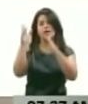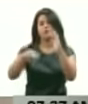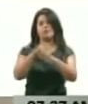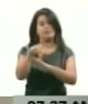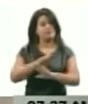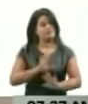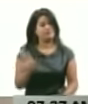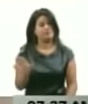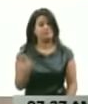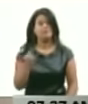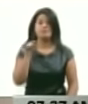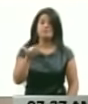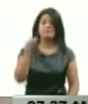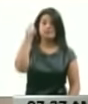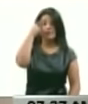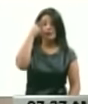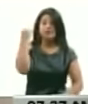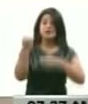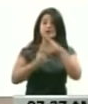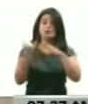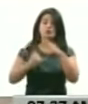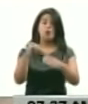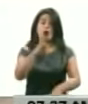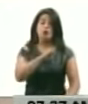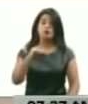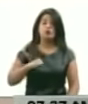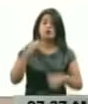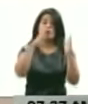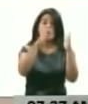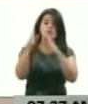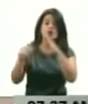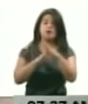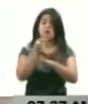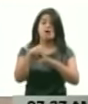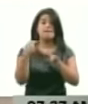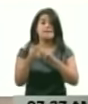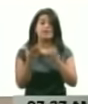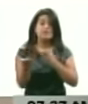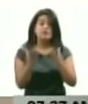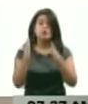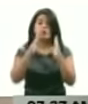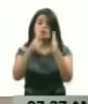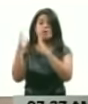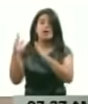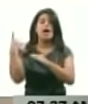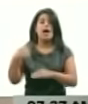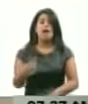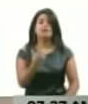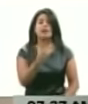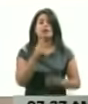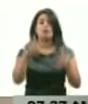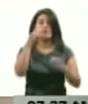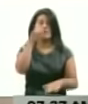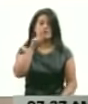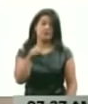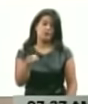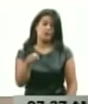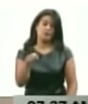porque además ese día el Instituto Autónomo Biblioteca Nacional y Servicios de Biblioteca cumple 39 años... y